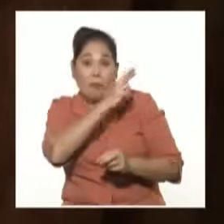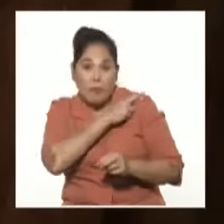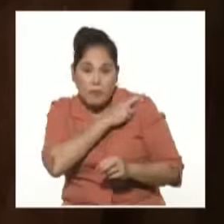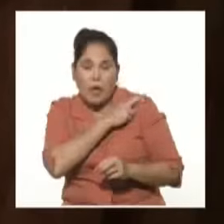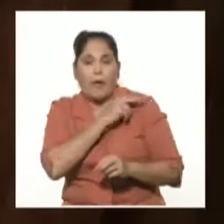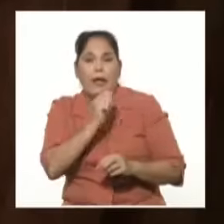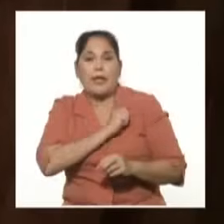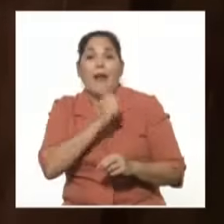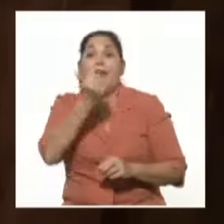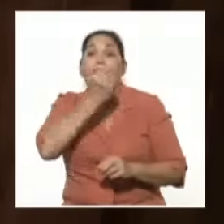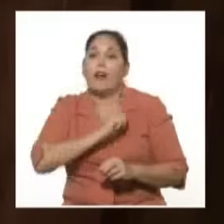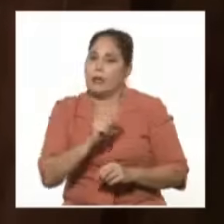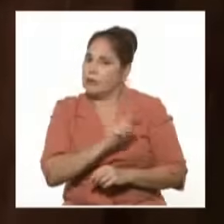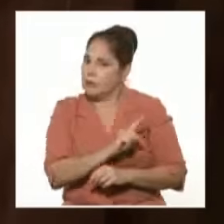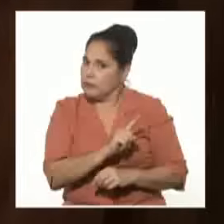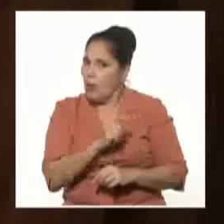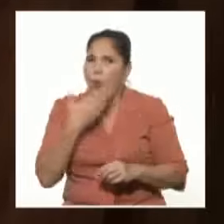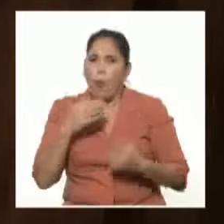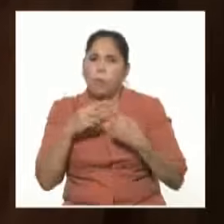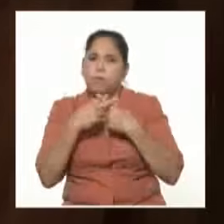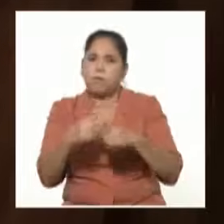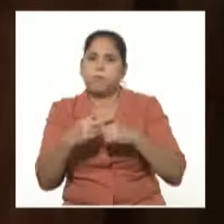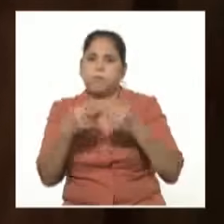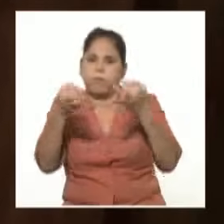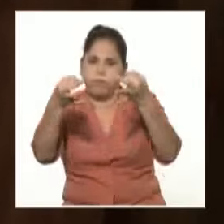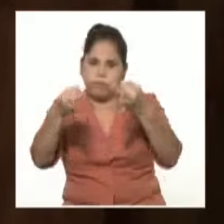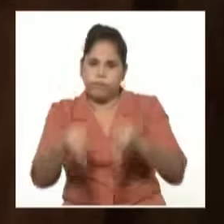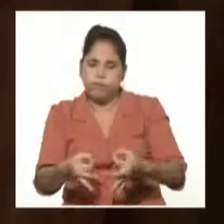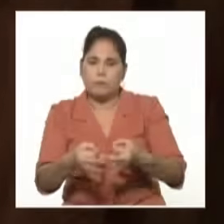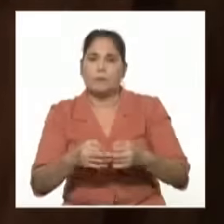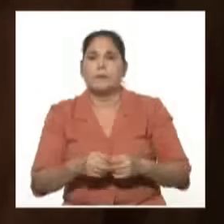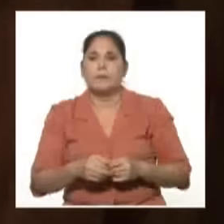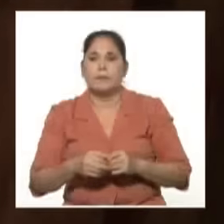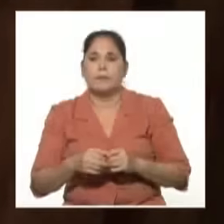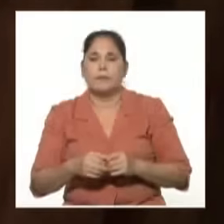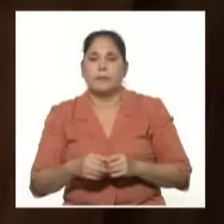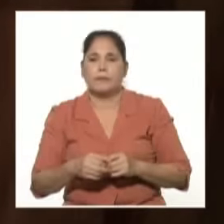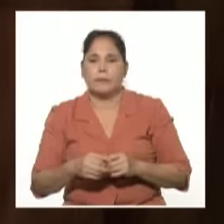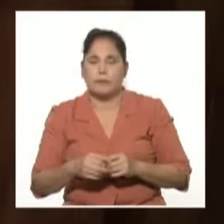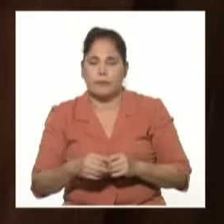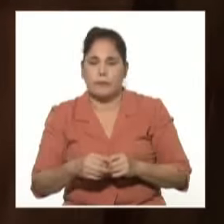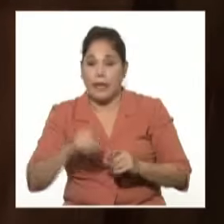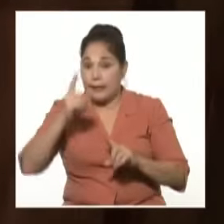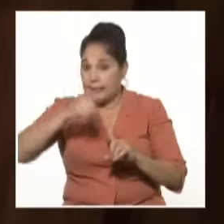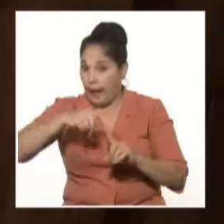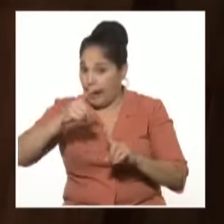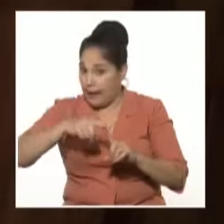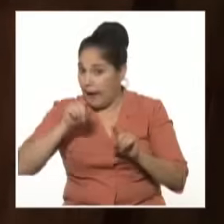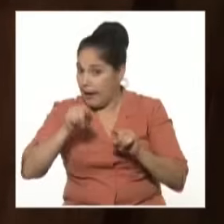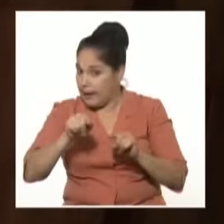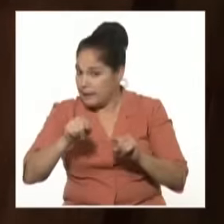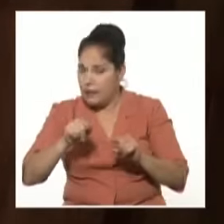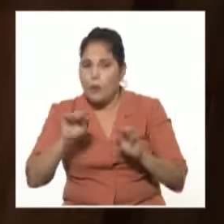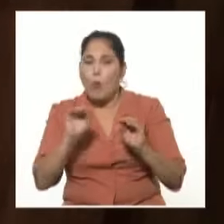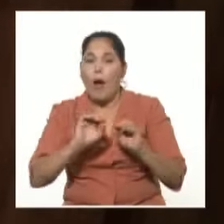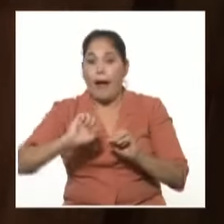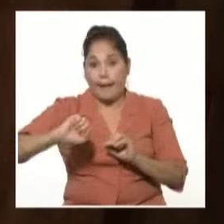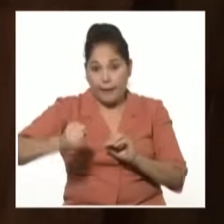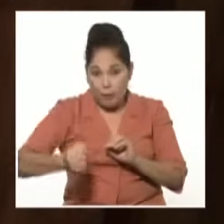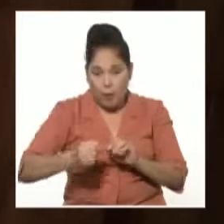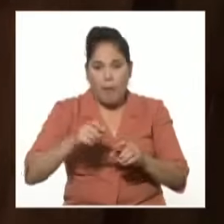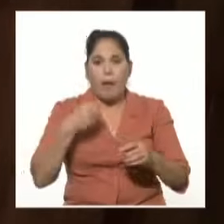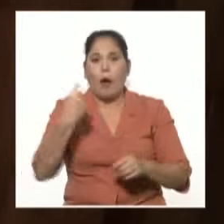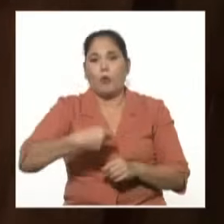no apuesta por lo fácil, sino por la solución definitiva del problema. La tarea es combinar rigor económico con